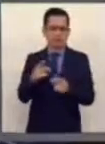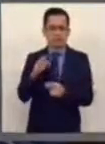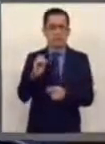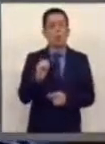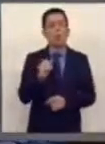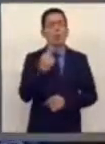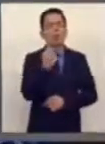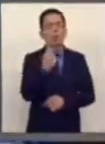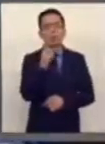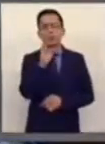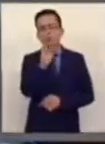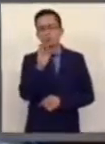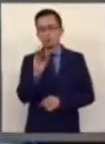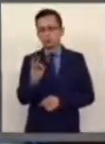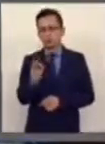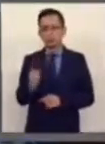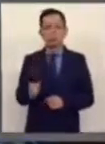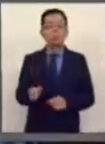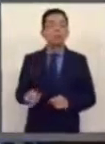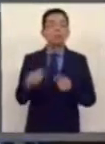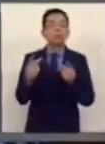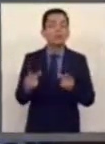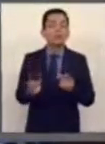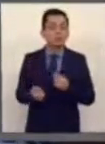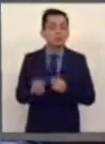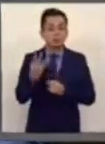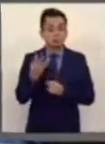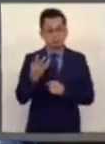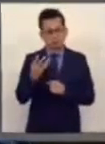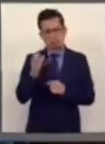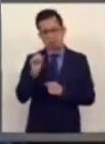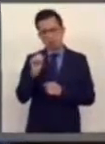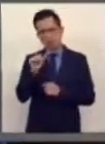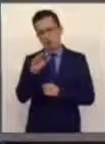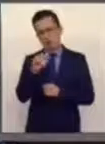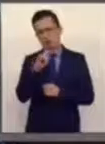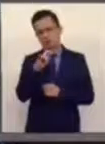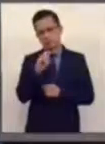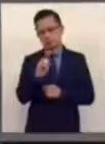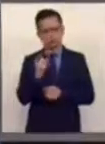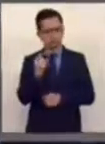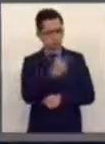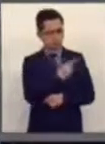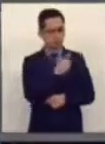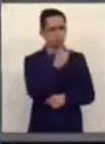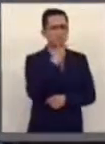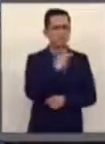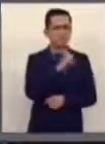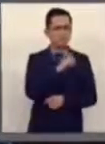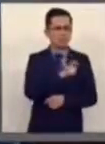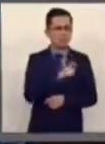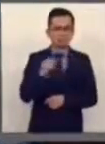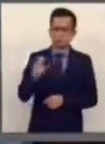el 1% de las ventas totales o activos de Pemex o CFE.